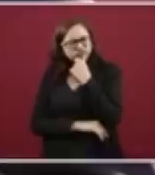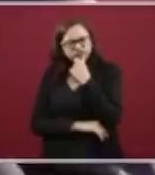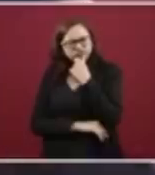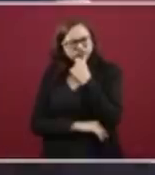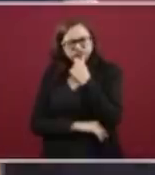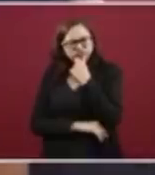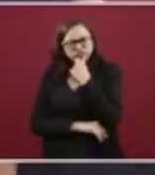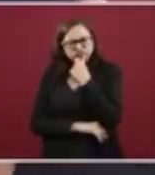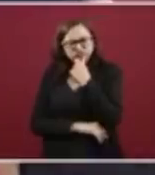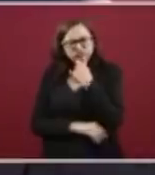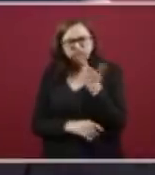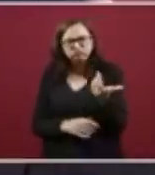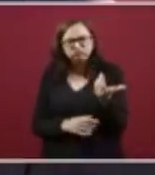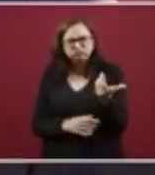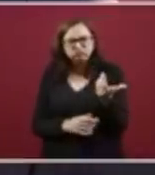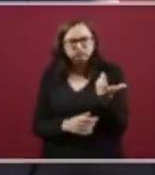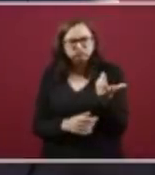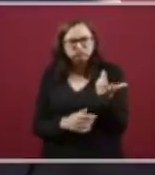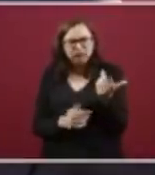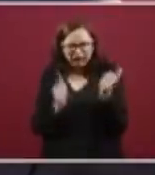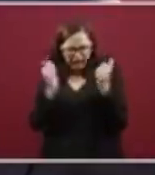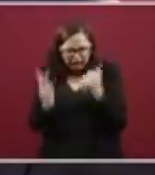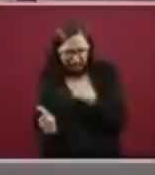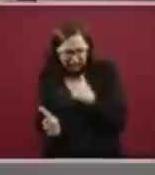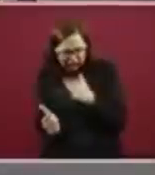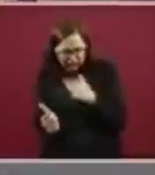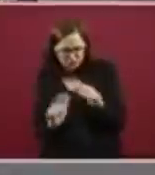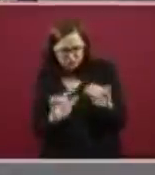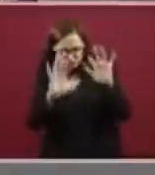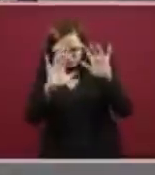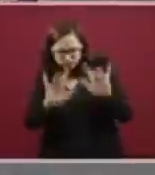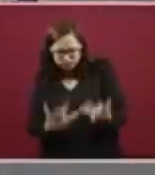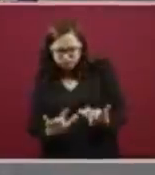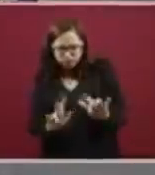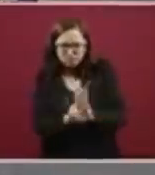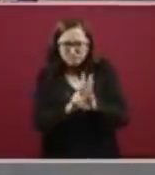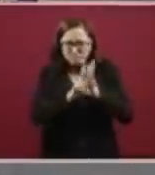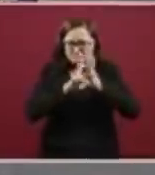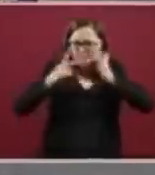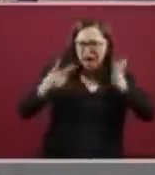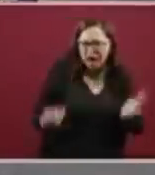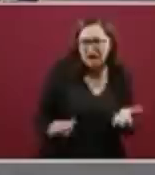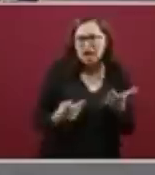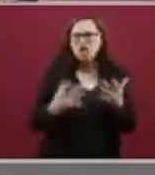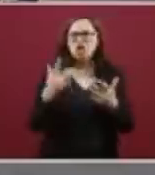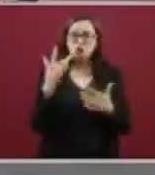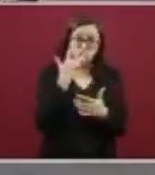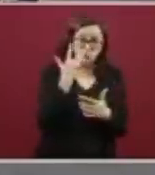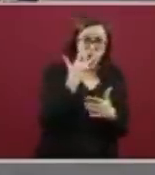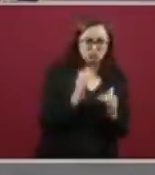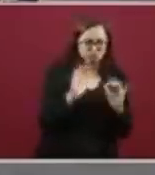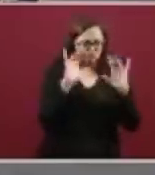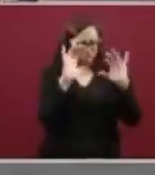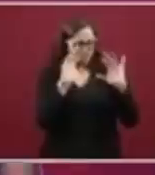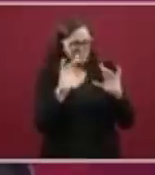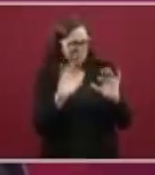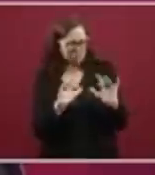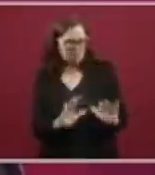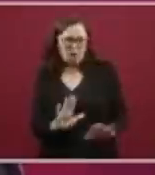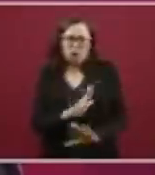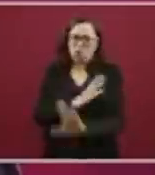¿Leyeron ustedes reportajes en la prensa fifí en contra?